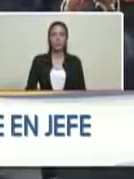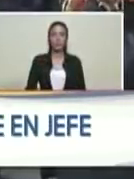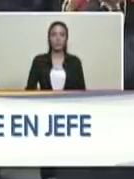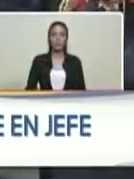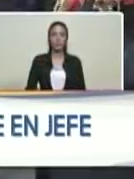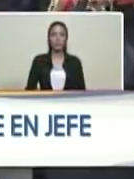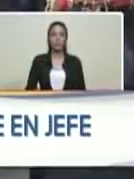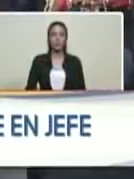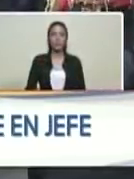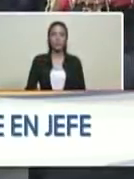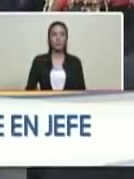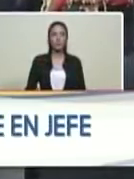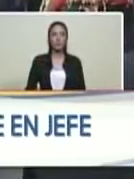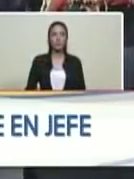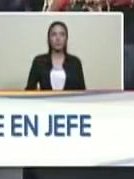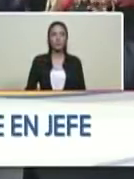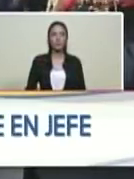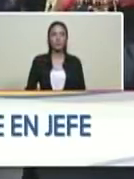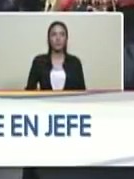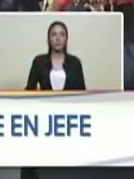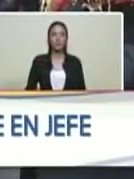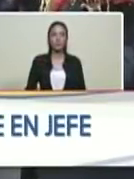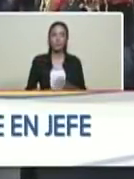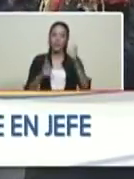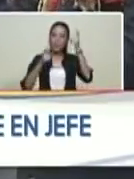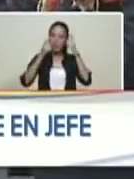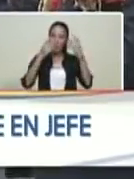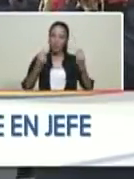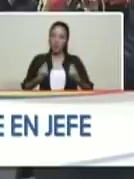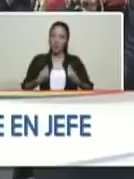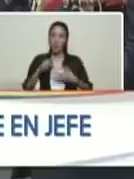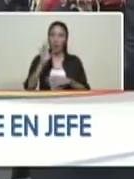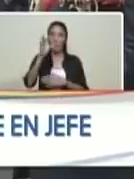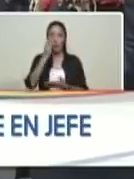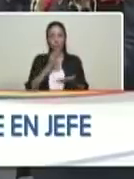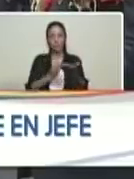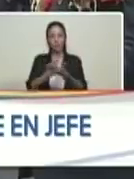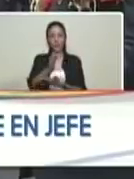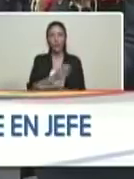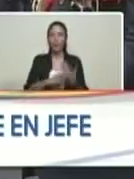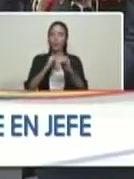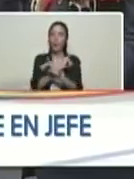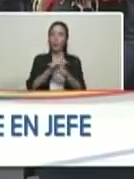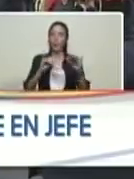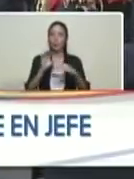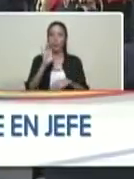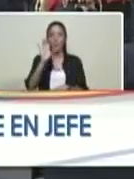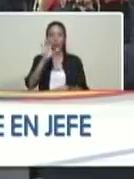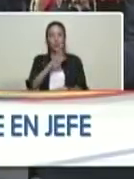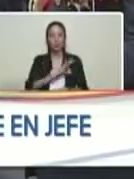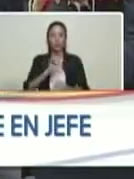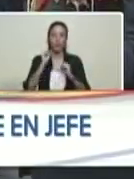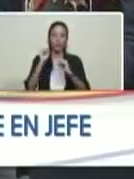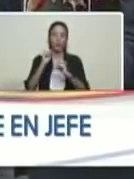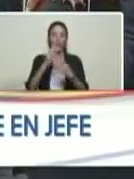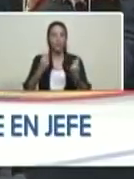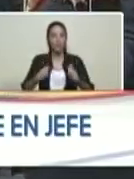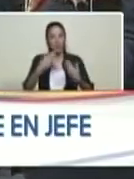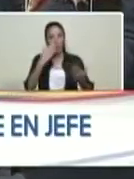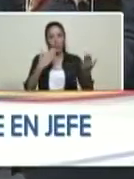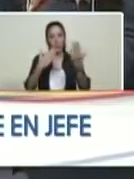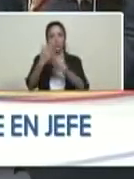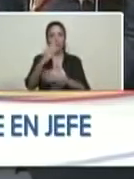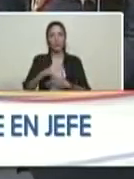salud chaves pide a pastor ya sigue dependencia y patria socialista venceremos